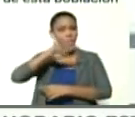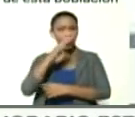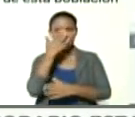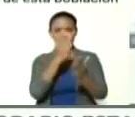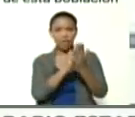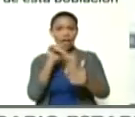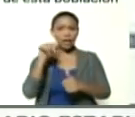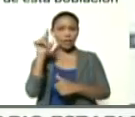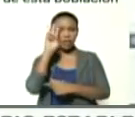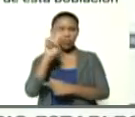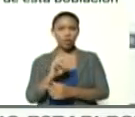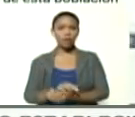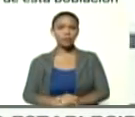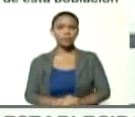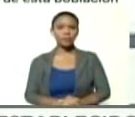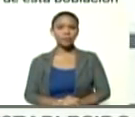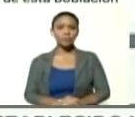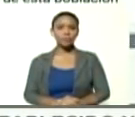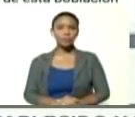con Venezuela.